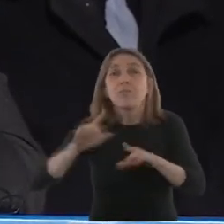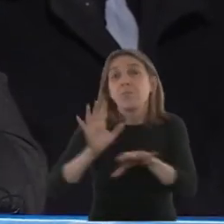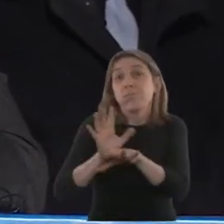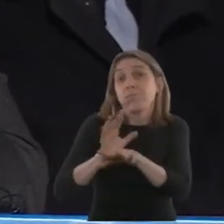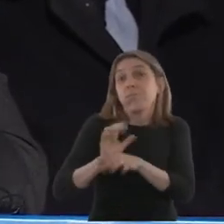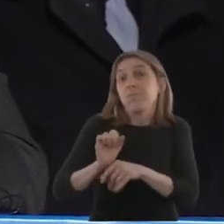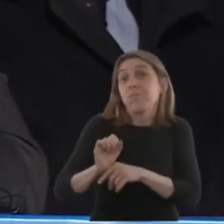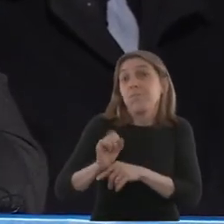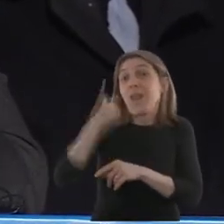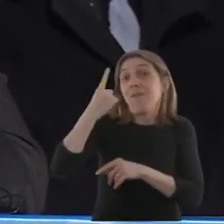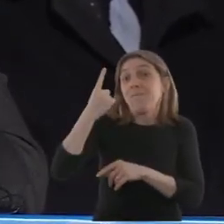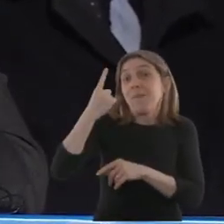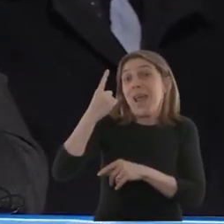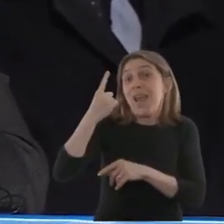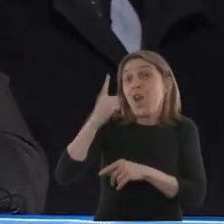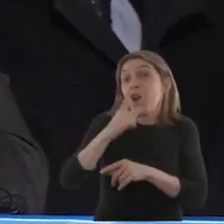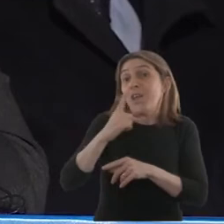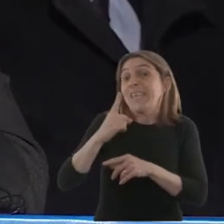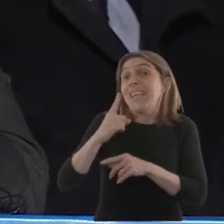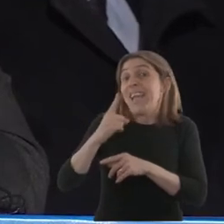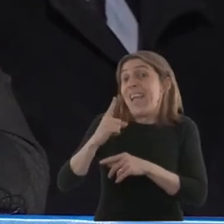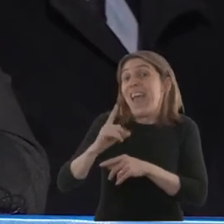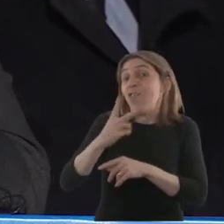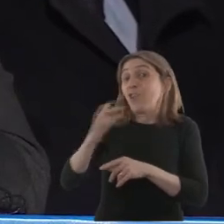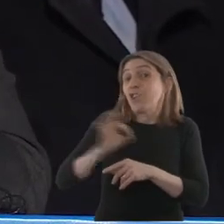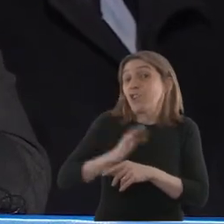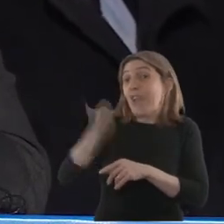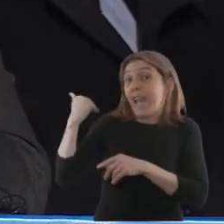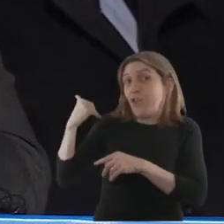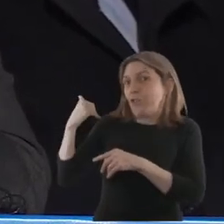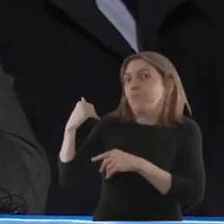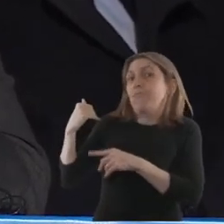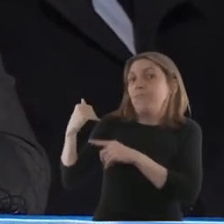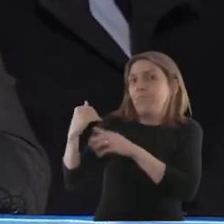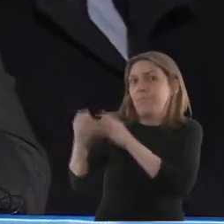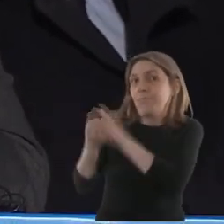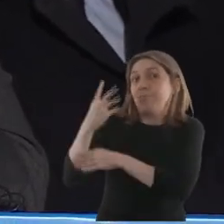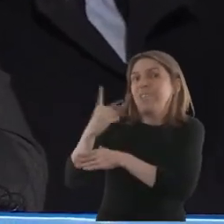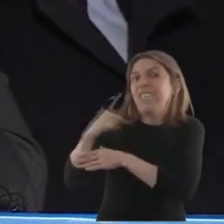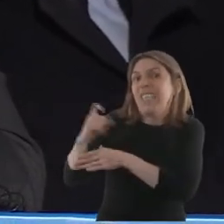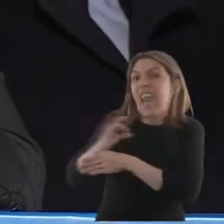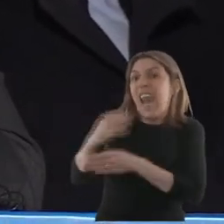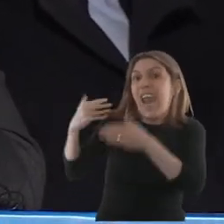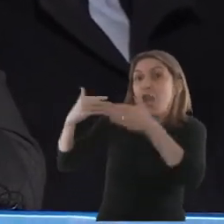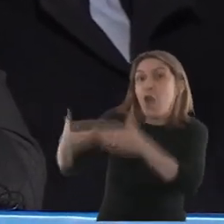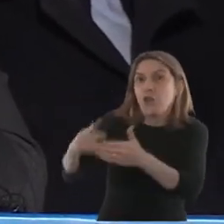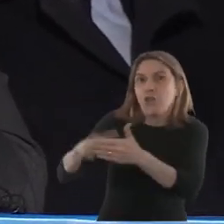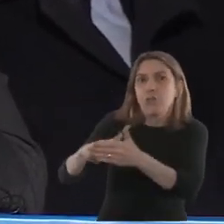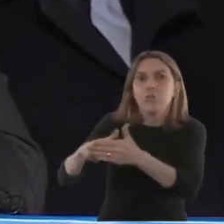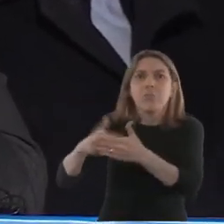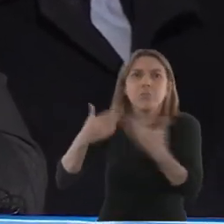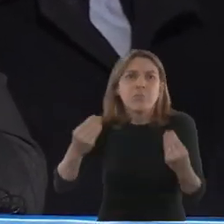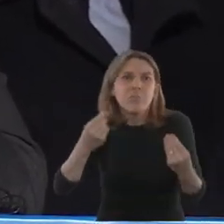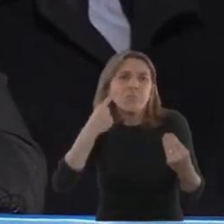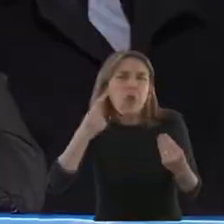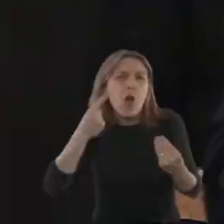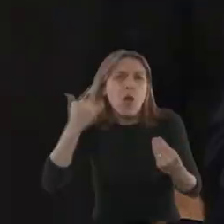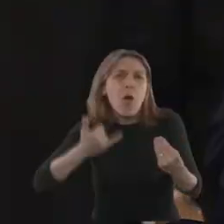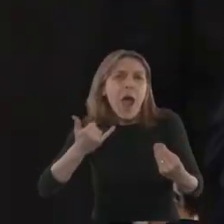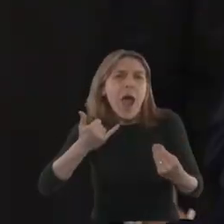nuestra historia, en el primer centenario, en donde veíamos en nuestros pasillos, en nuestras aulas, cómo se